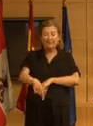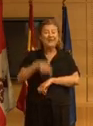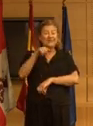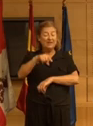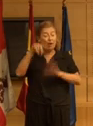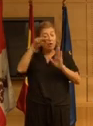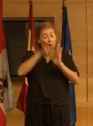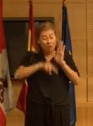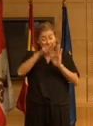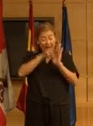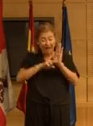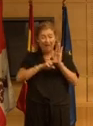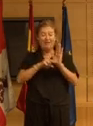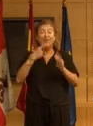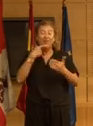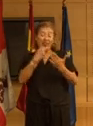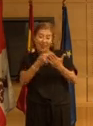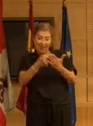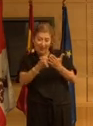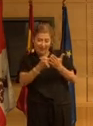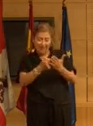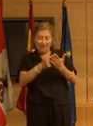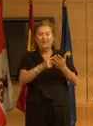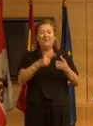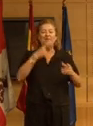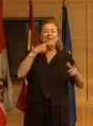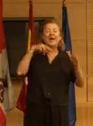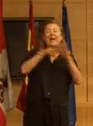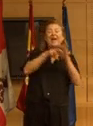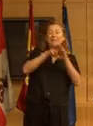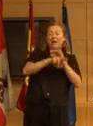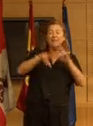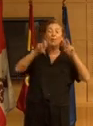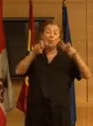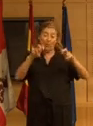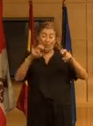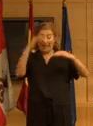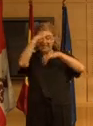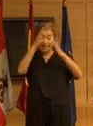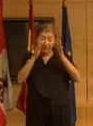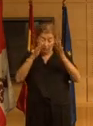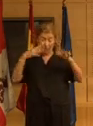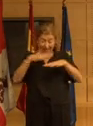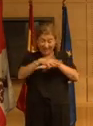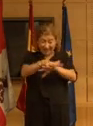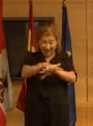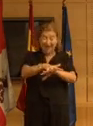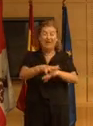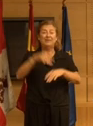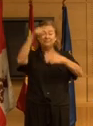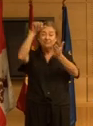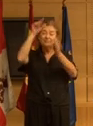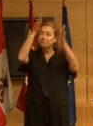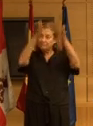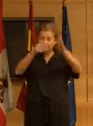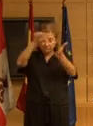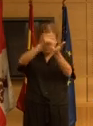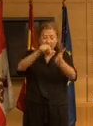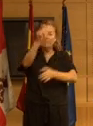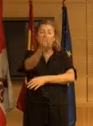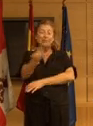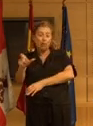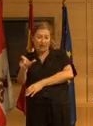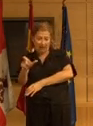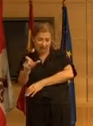Esta norma ha establecido el régimen jurídico del nuevo modelo de atención integral y centrada en la persona en los